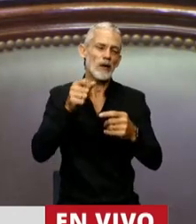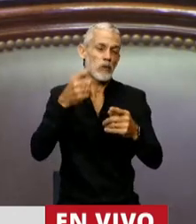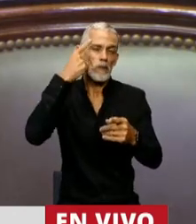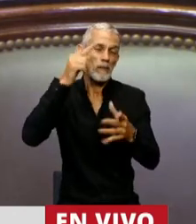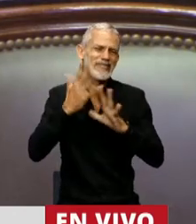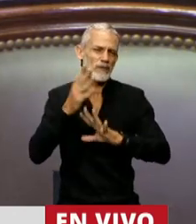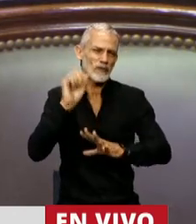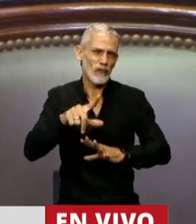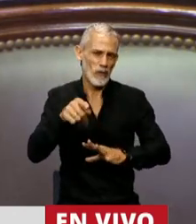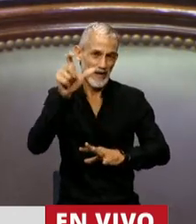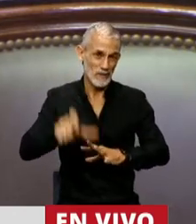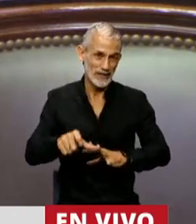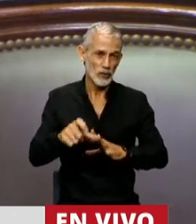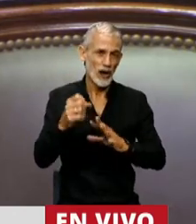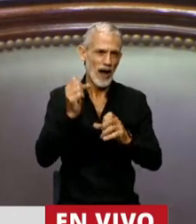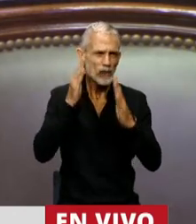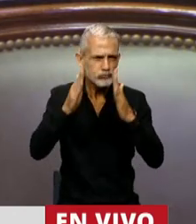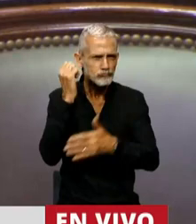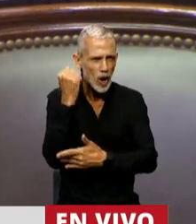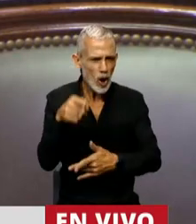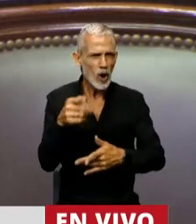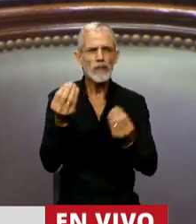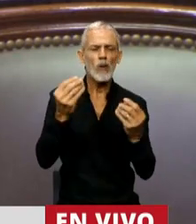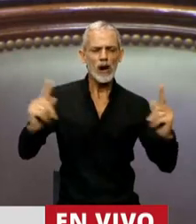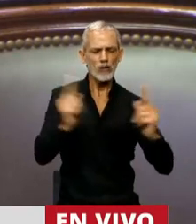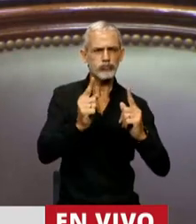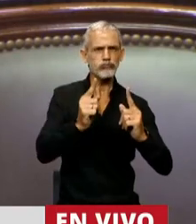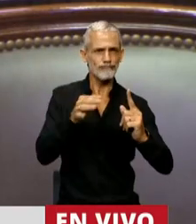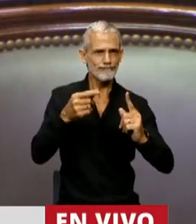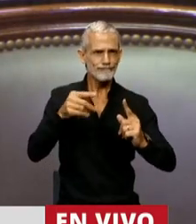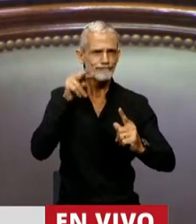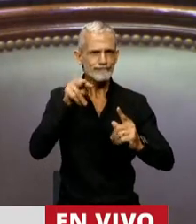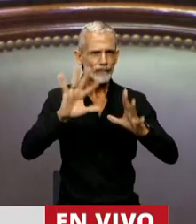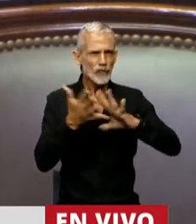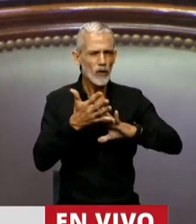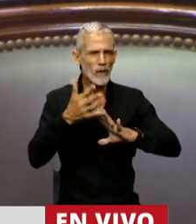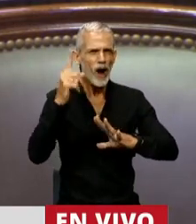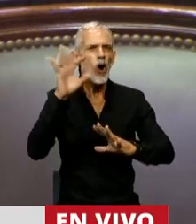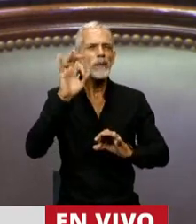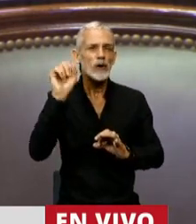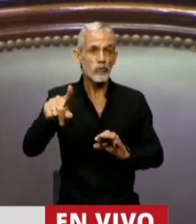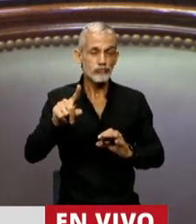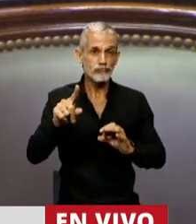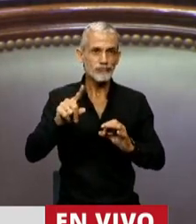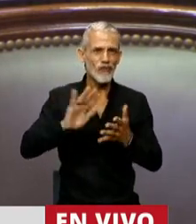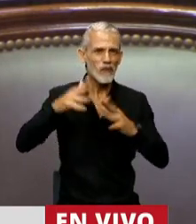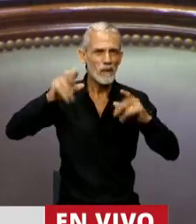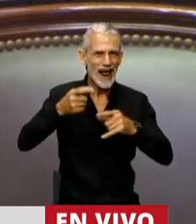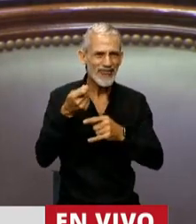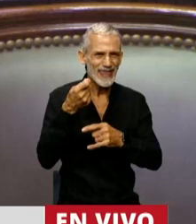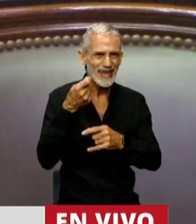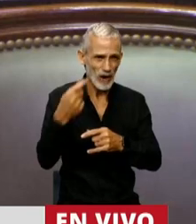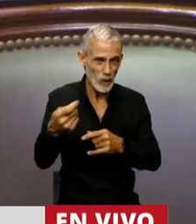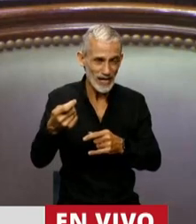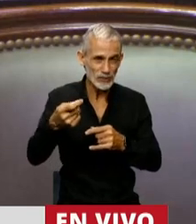pensamiento de este economista, refleja claramente y sintetiza cuál fue la visión que fundamentó la política previsional de Cambiemos durante